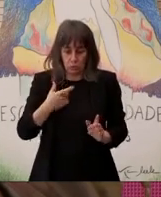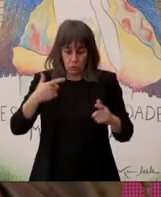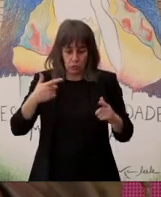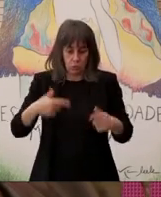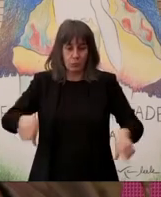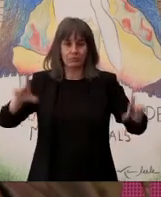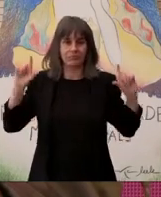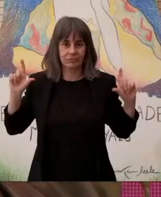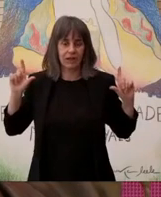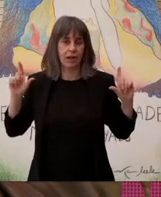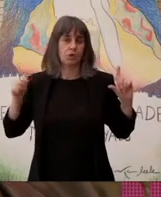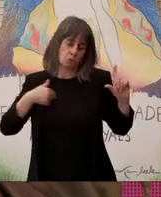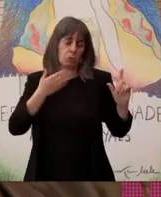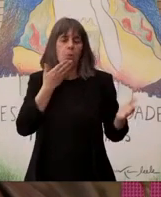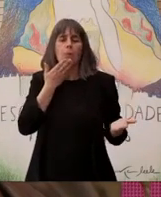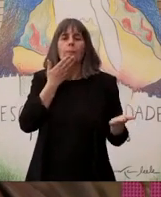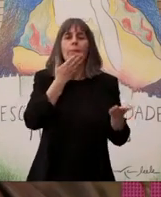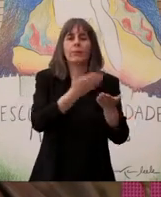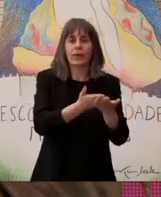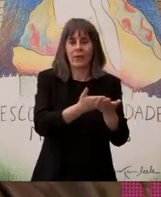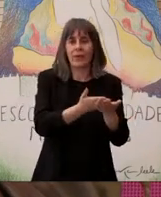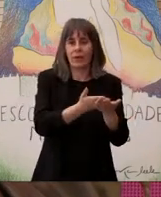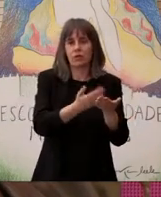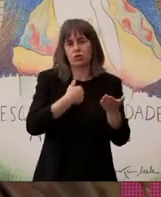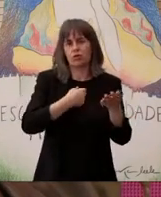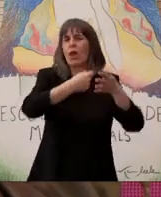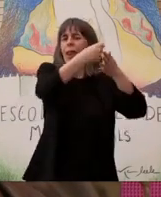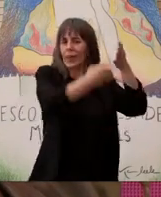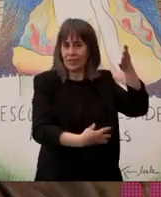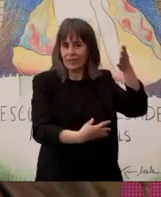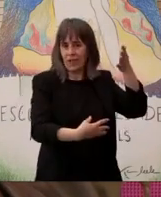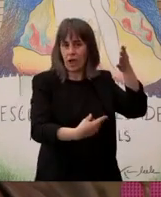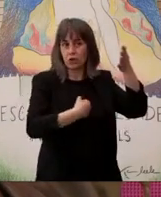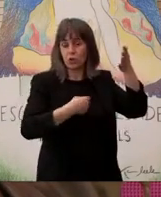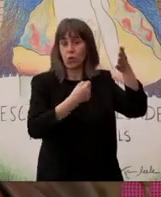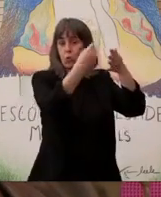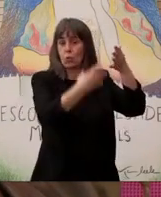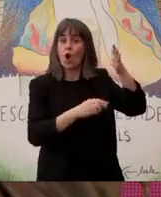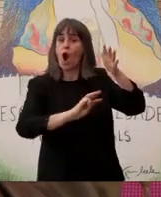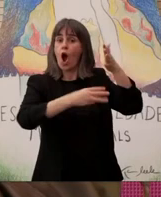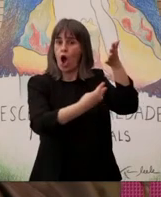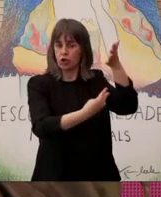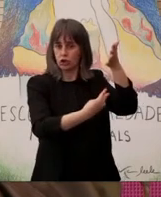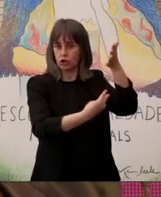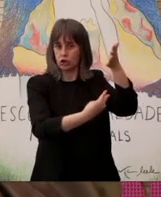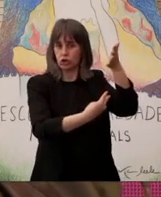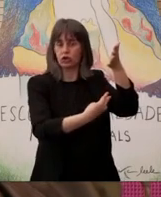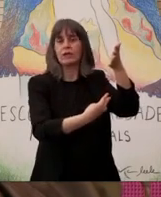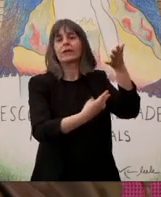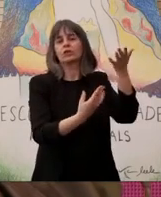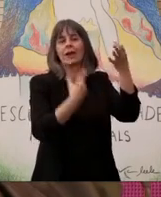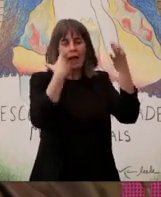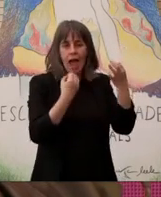pedí ir hacia hacia atrás hacia un número elevado número ocho sacamos Def Compostela Berta pues se llama